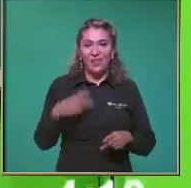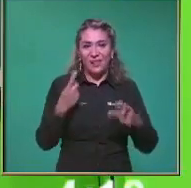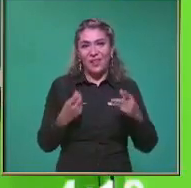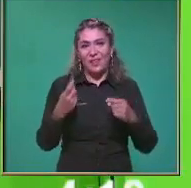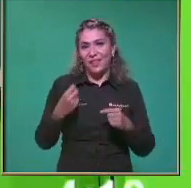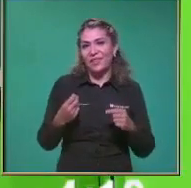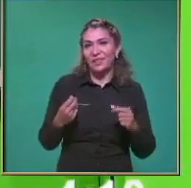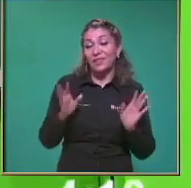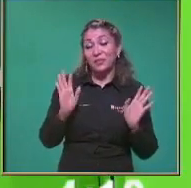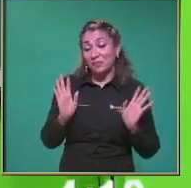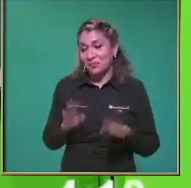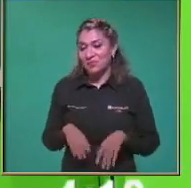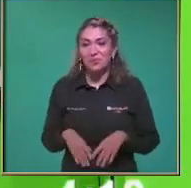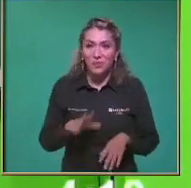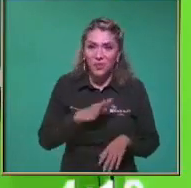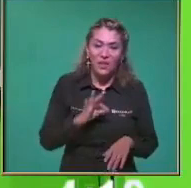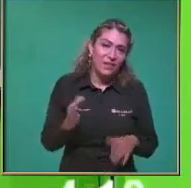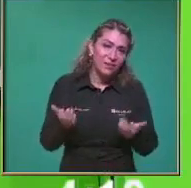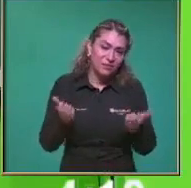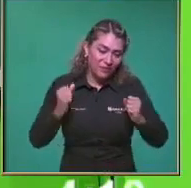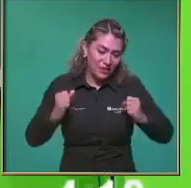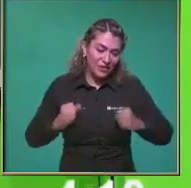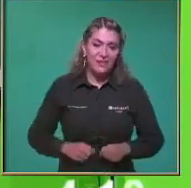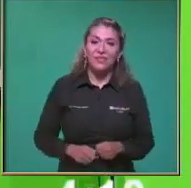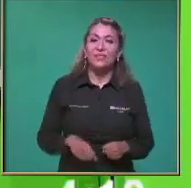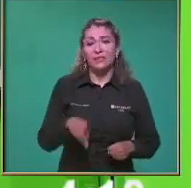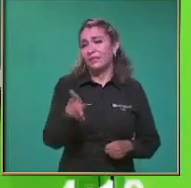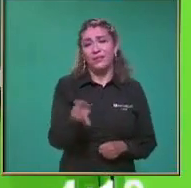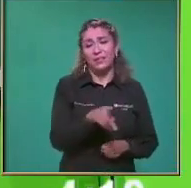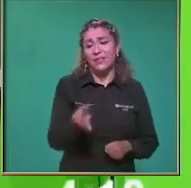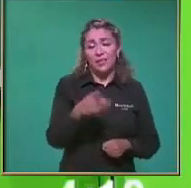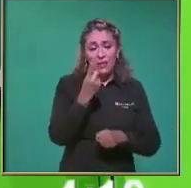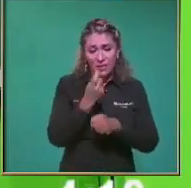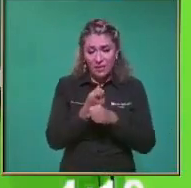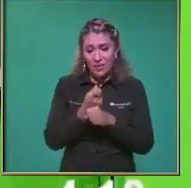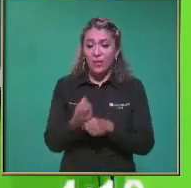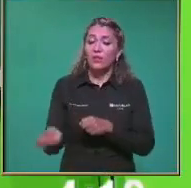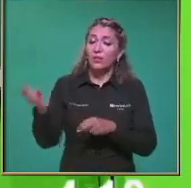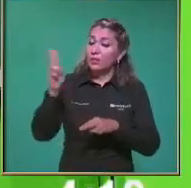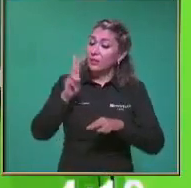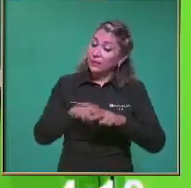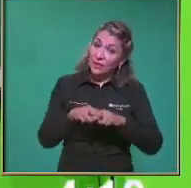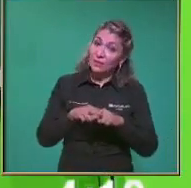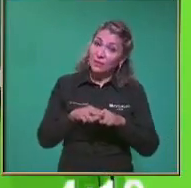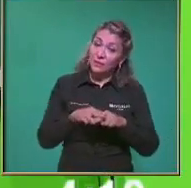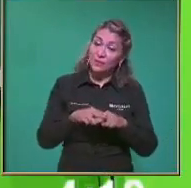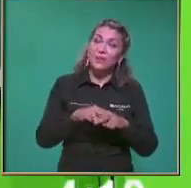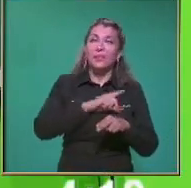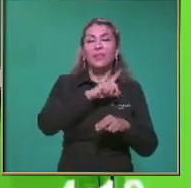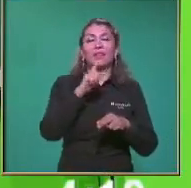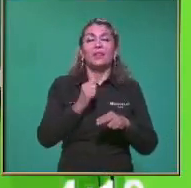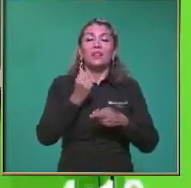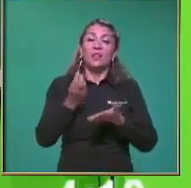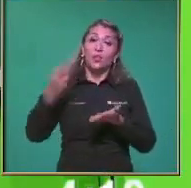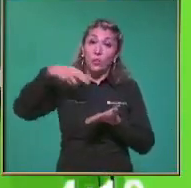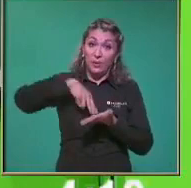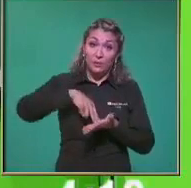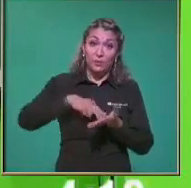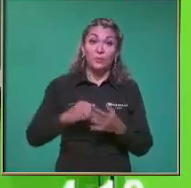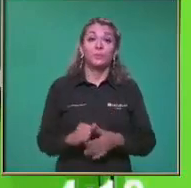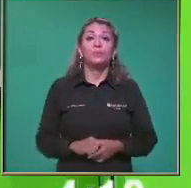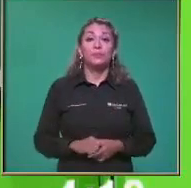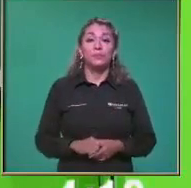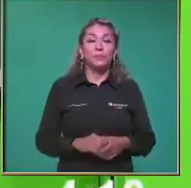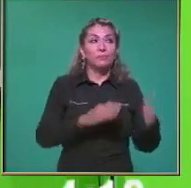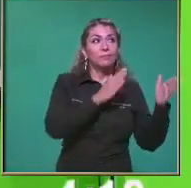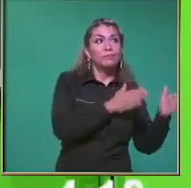luego empiezan con mucha energía, pero realmente ustedes saben que no lo hacemos así. A lo mejor ustedes no están pensando en todo